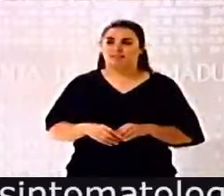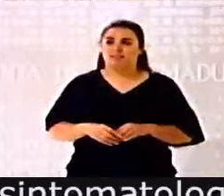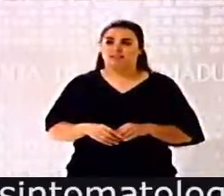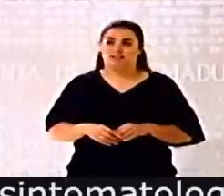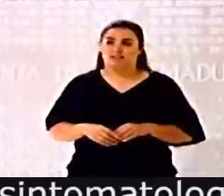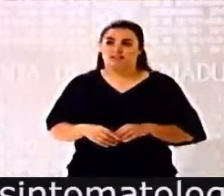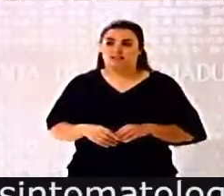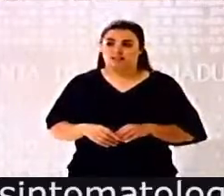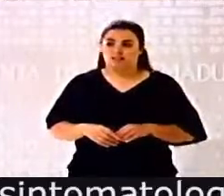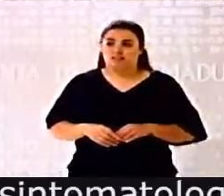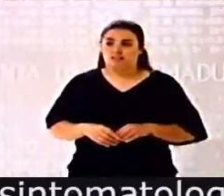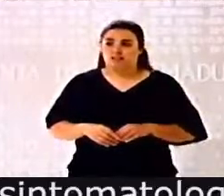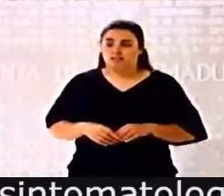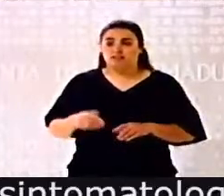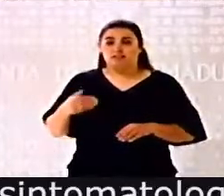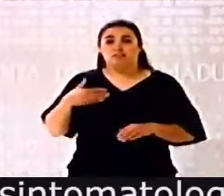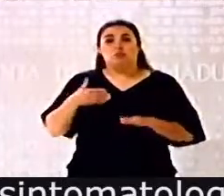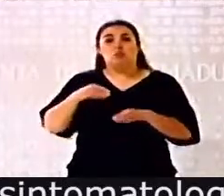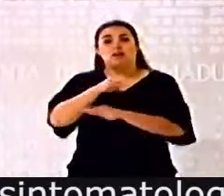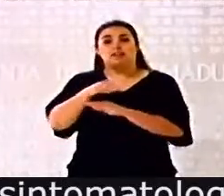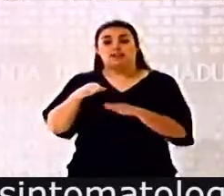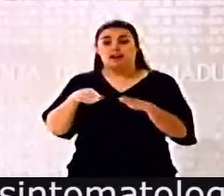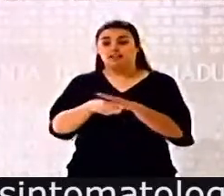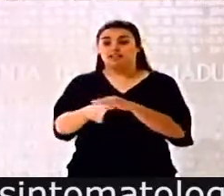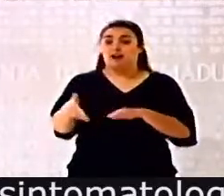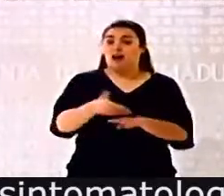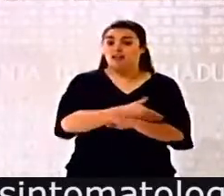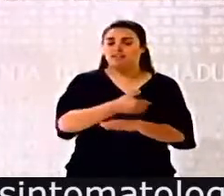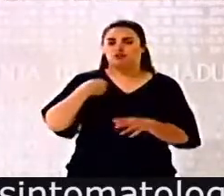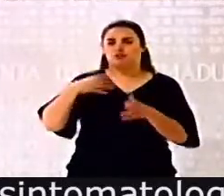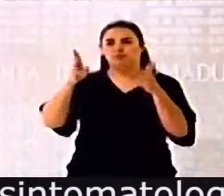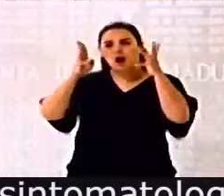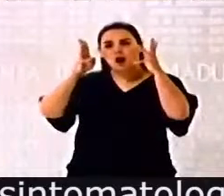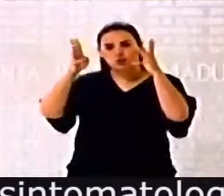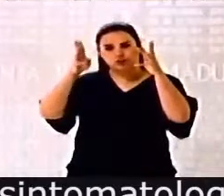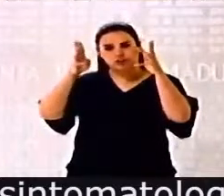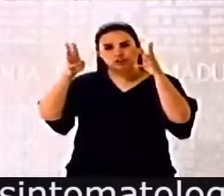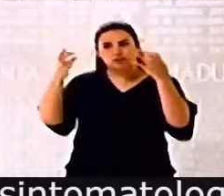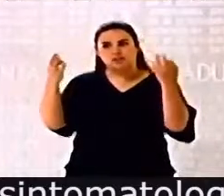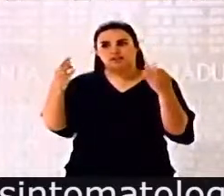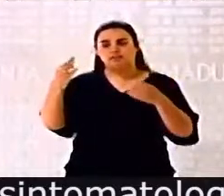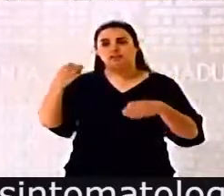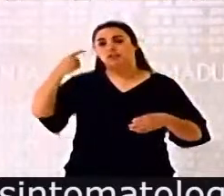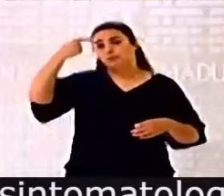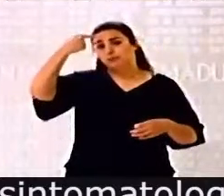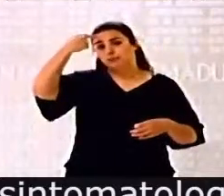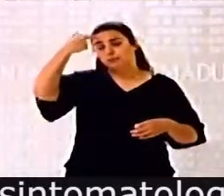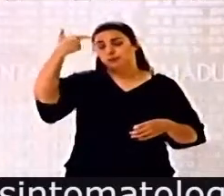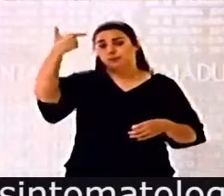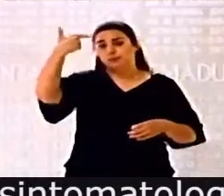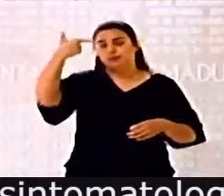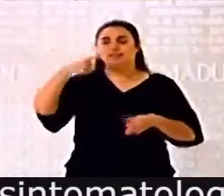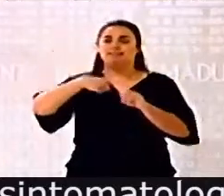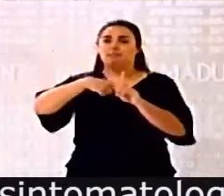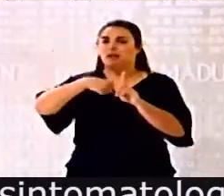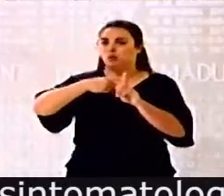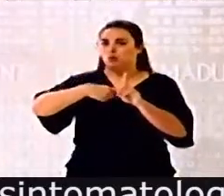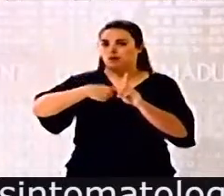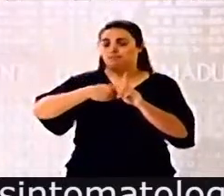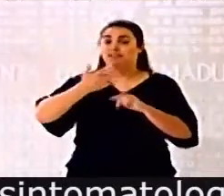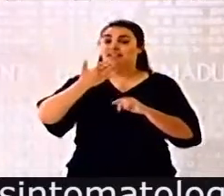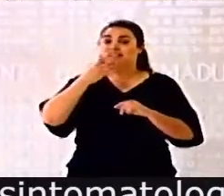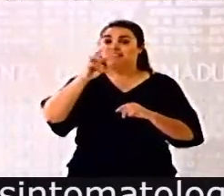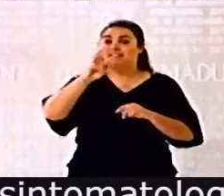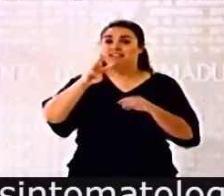de entrar en la guardería, recomendamos medir la temperatura. Si la temperatura es mayor